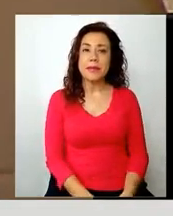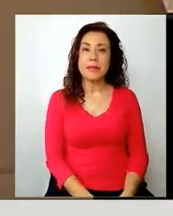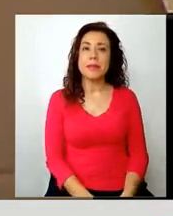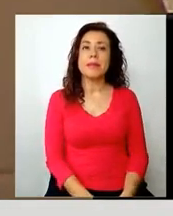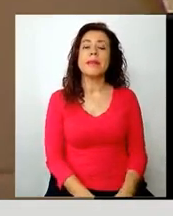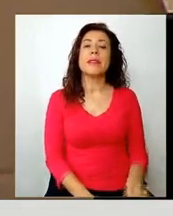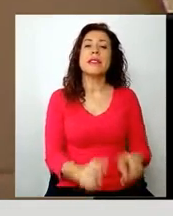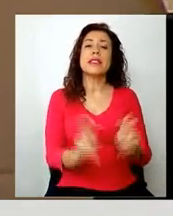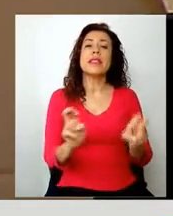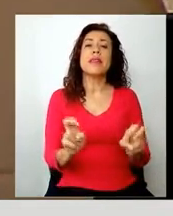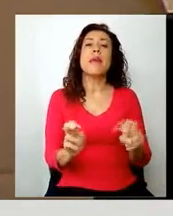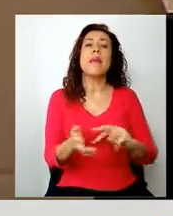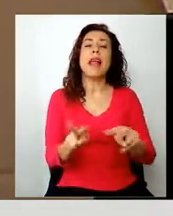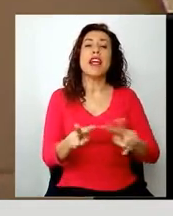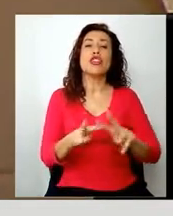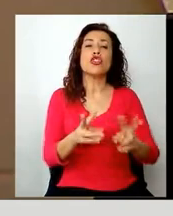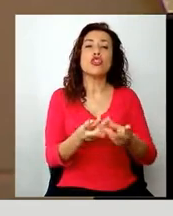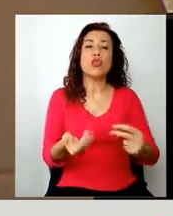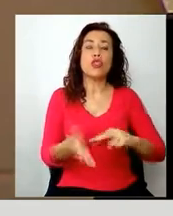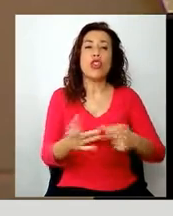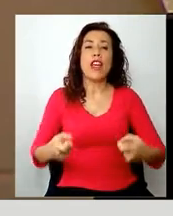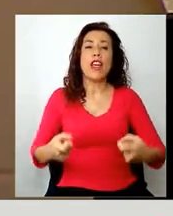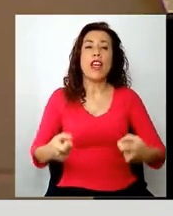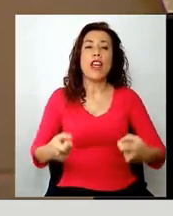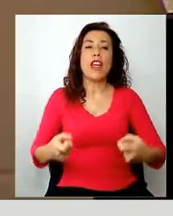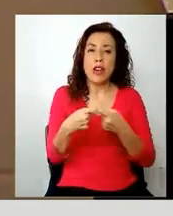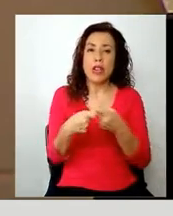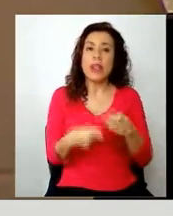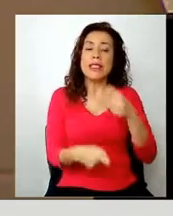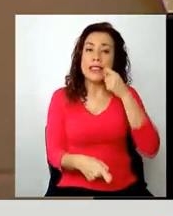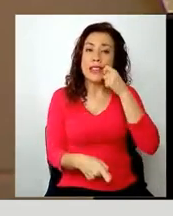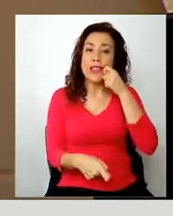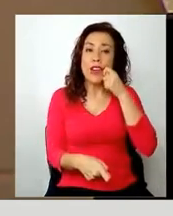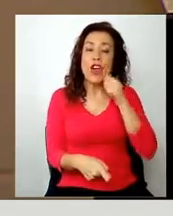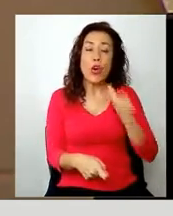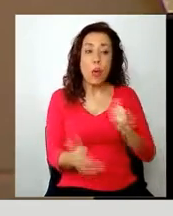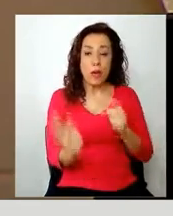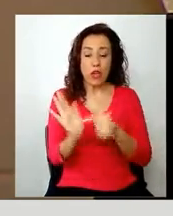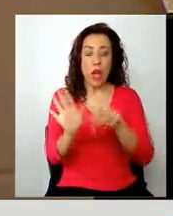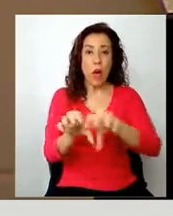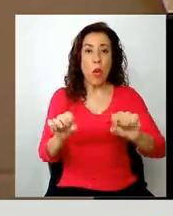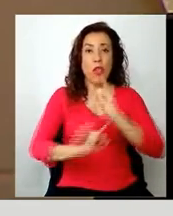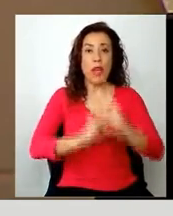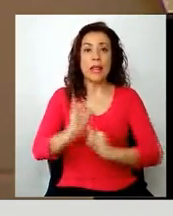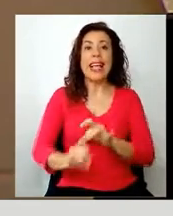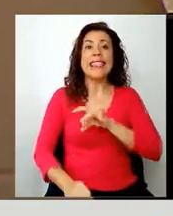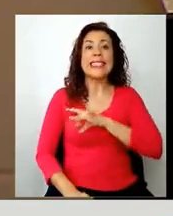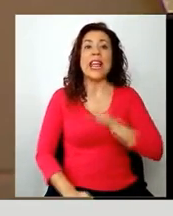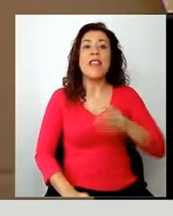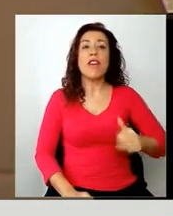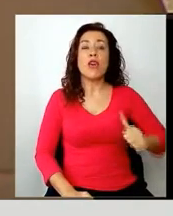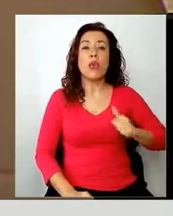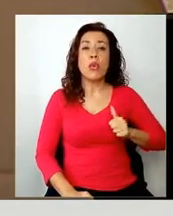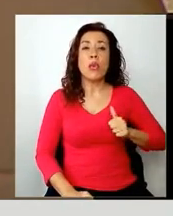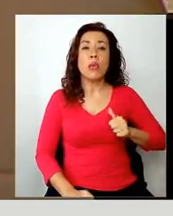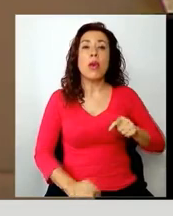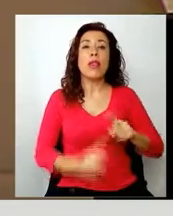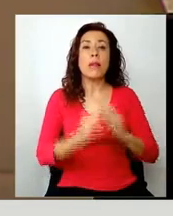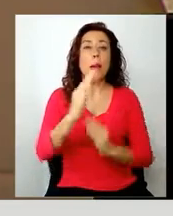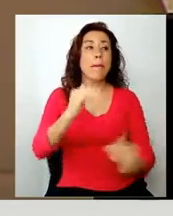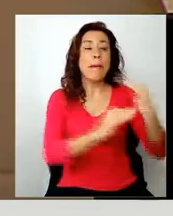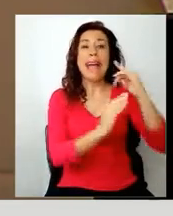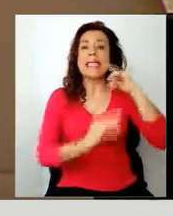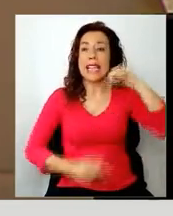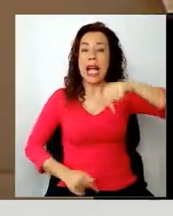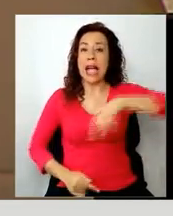controversia eso significa que en el marco de estos tratados internacionales chile se somete a una jurisdicción que superó la chilena